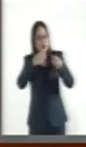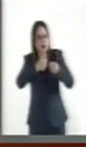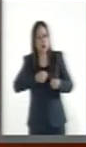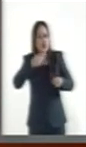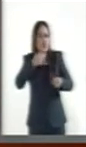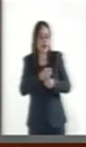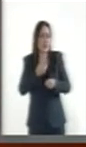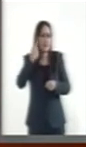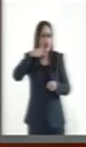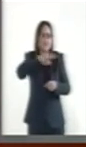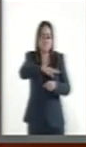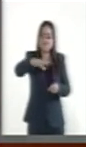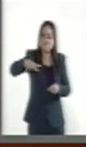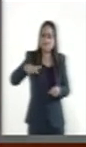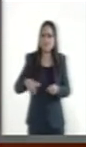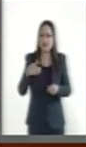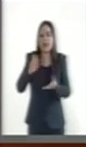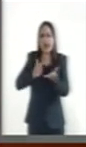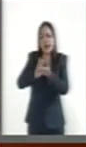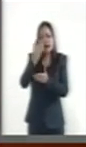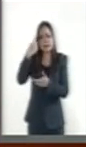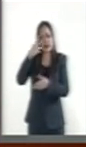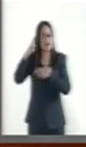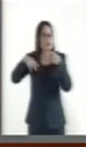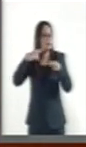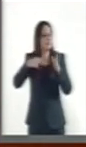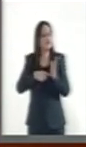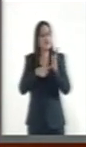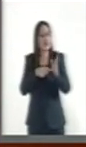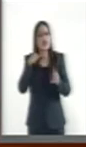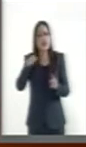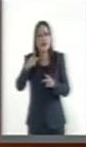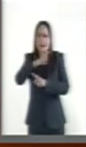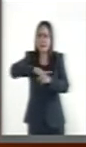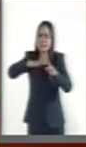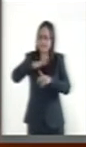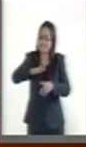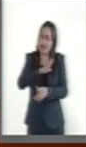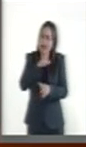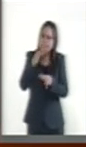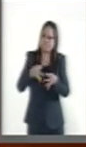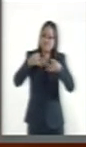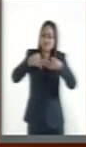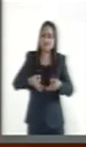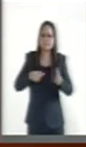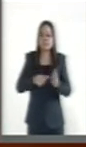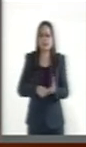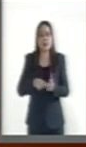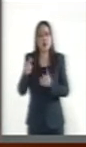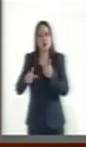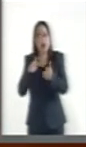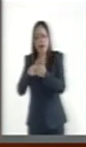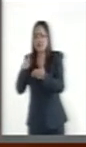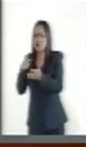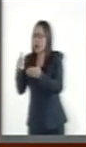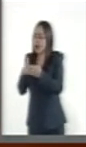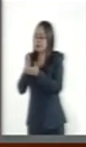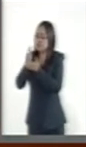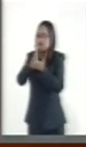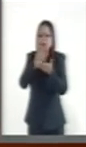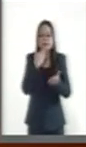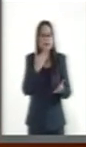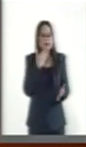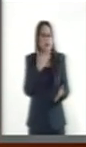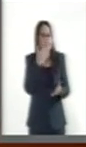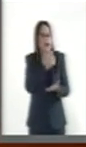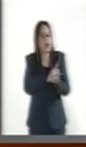riesgos naturales, accesibilidad universal, medio ambiente de calidad, recuperación de espacios públicos, derecho a la